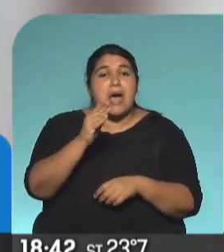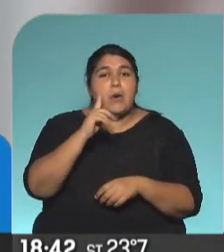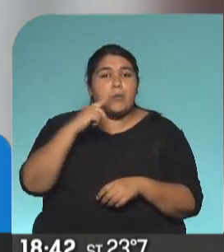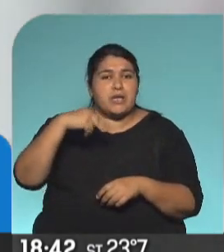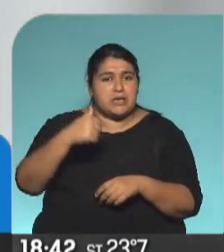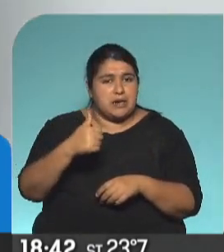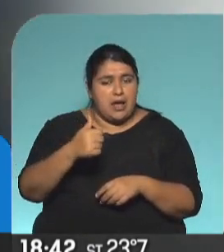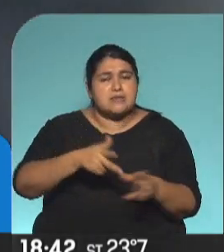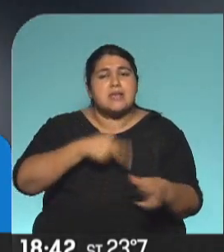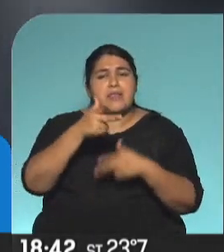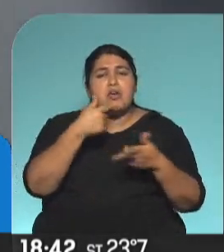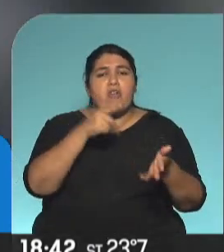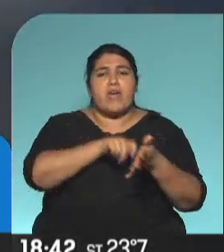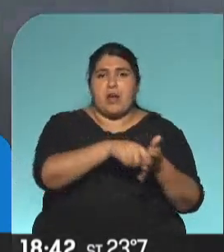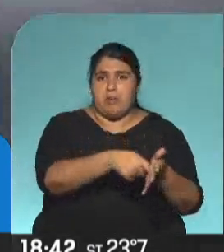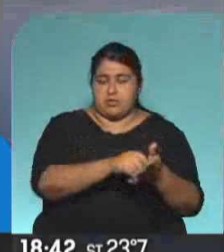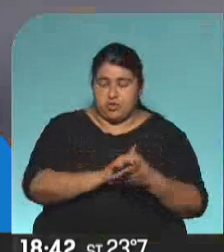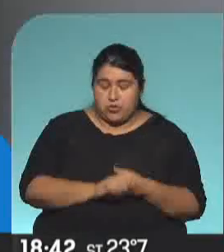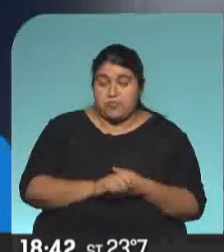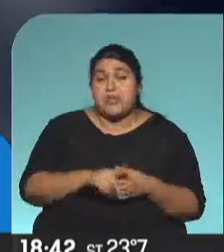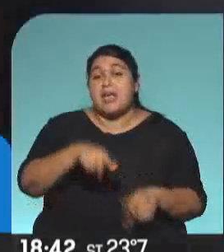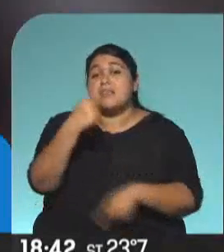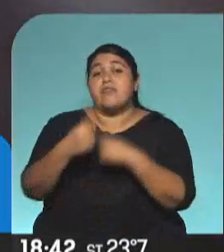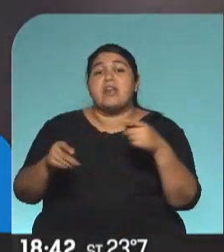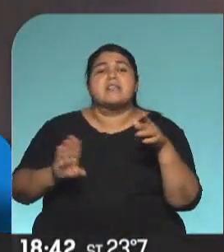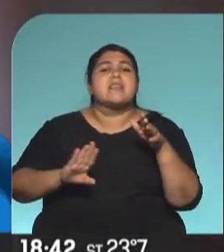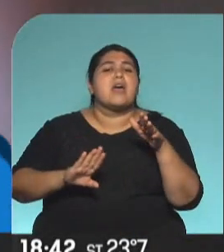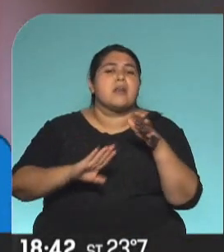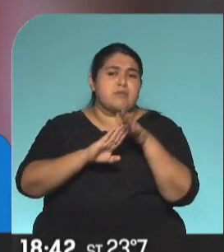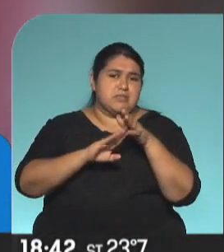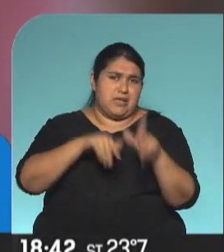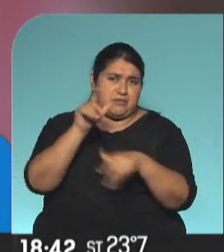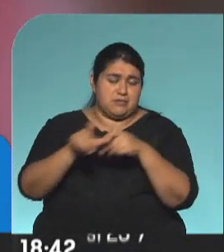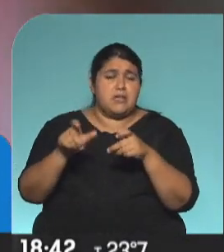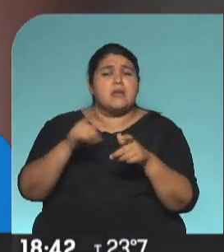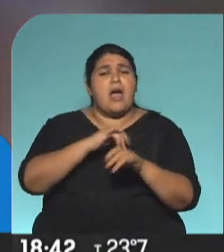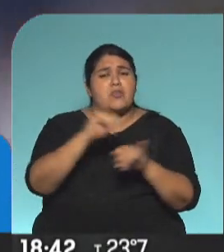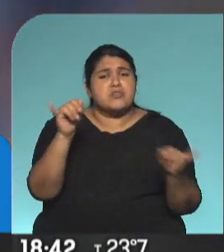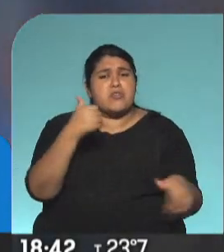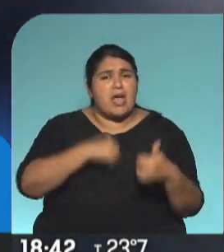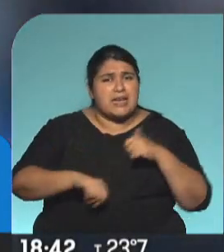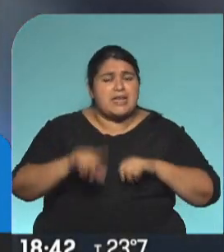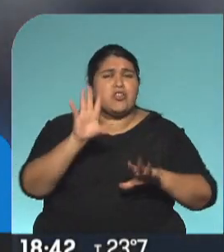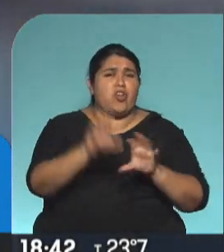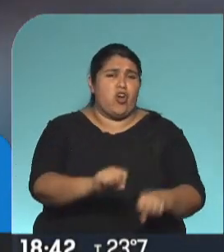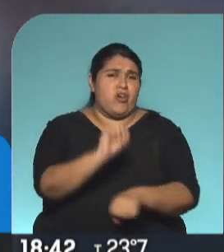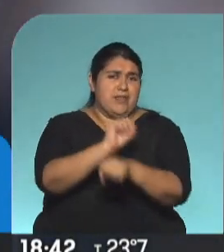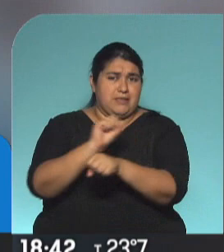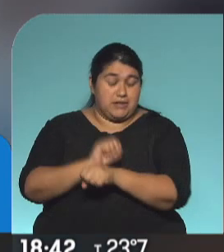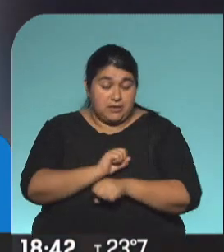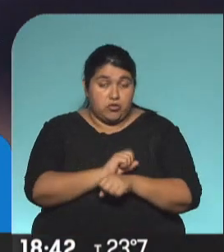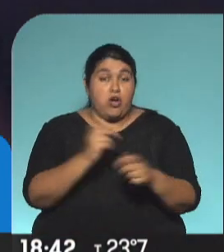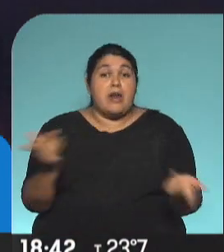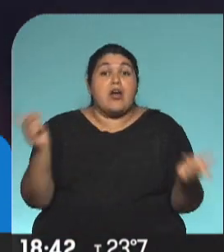de represión. Bien, también distintos representantes de Naciones Unidas denunciaron heridos y detenidos en el operativo, mientras que la